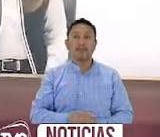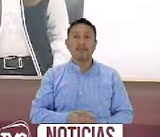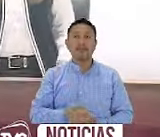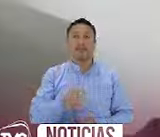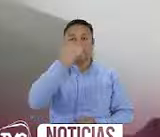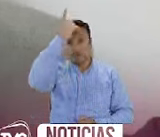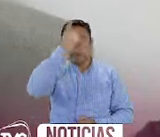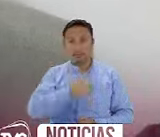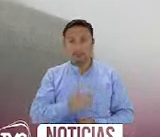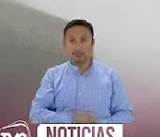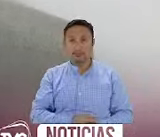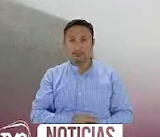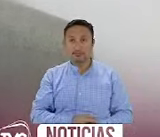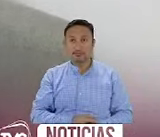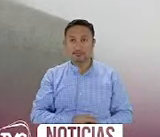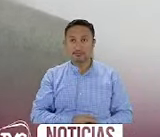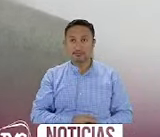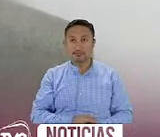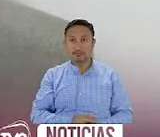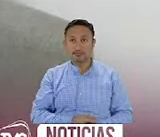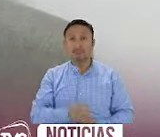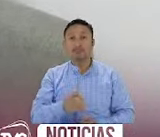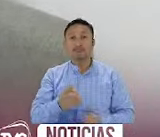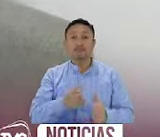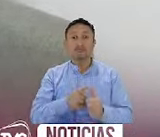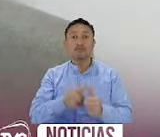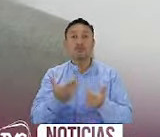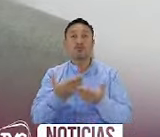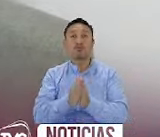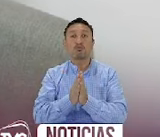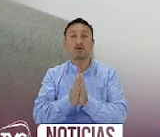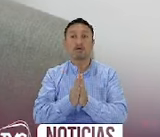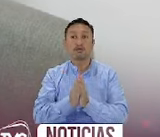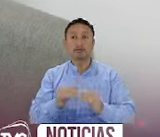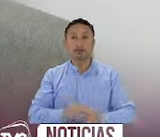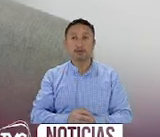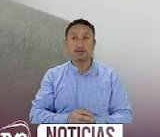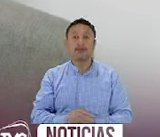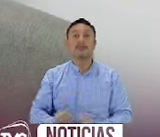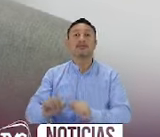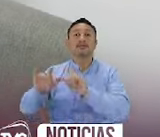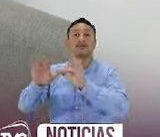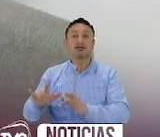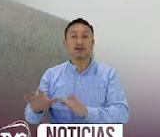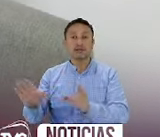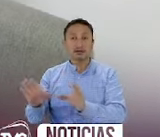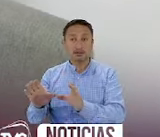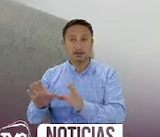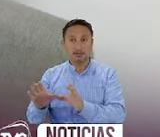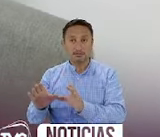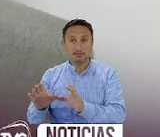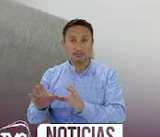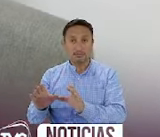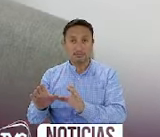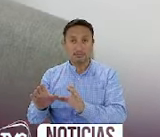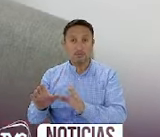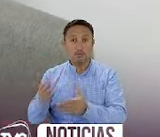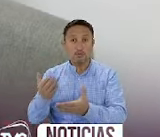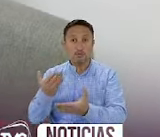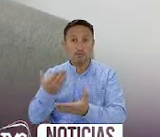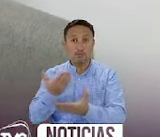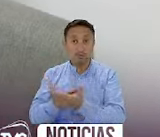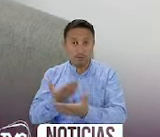Primero, quisiera solicitar que se certifique de secretaría si de todas las pruebas que ha